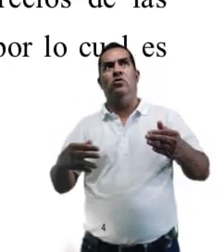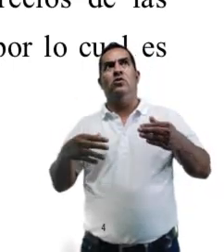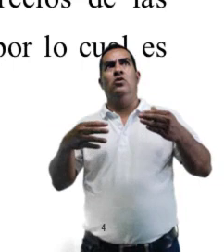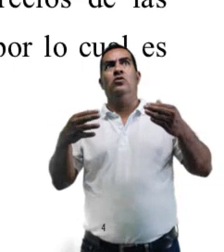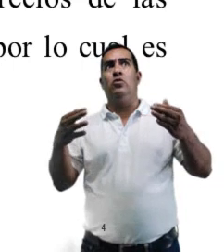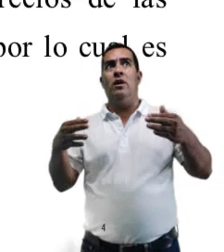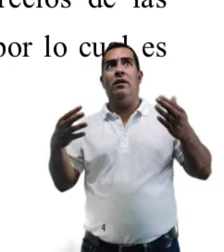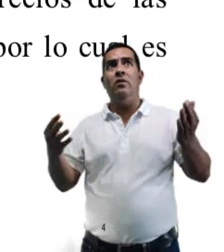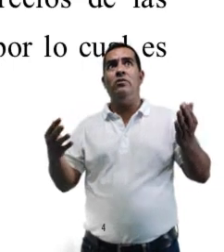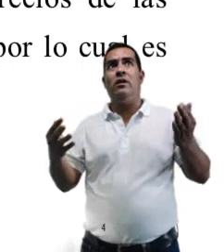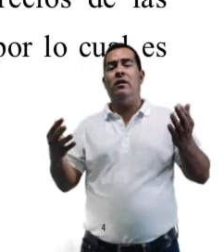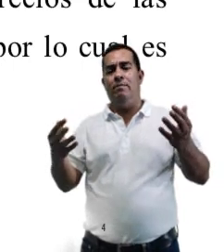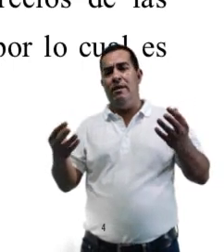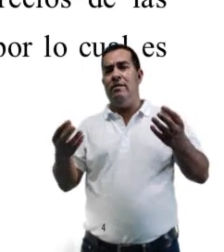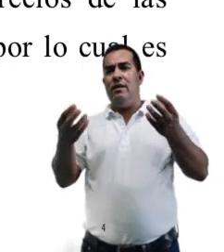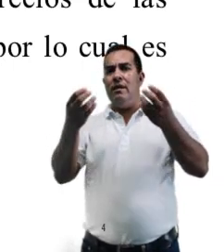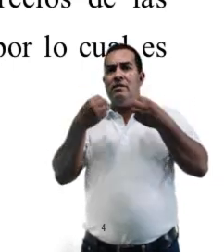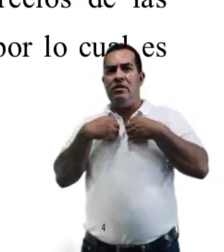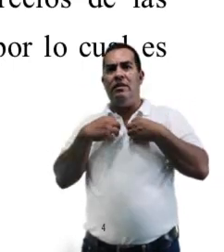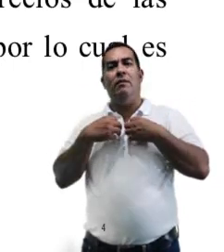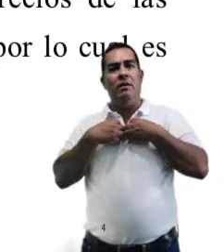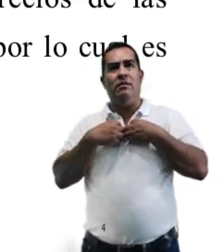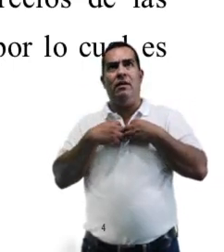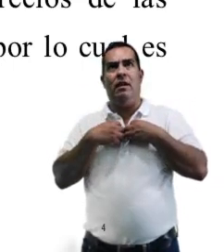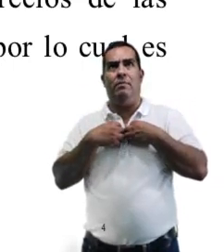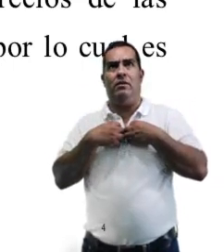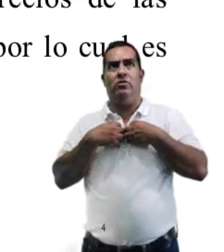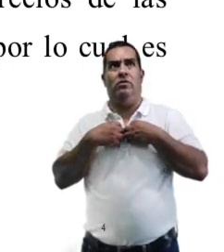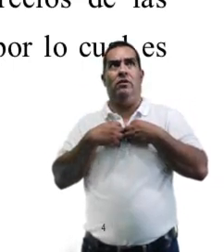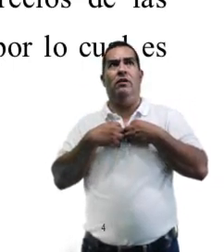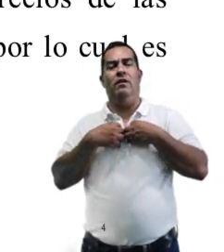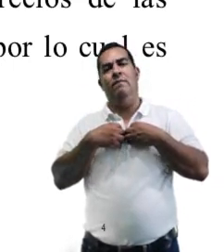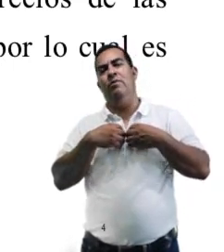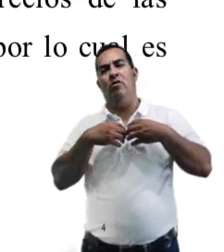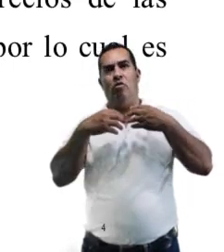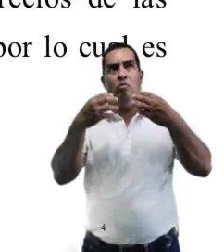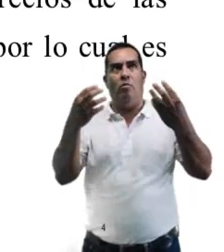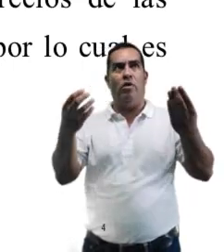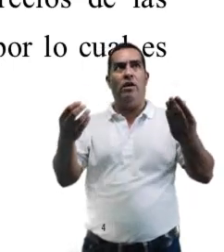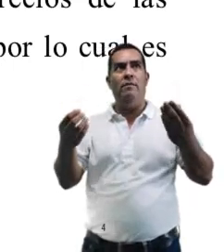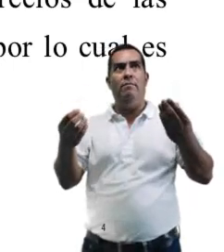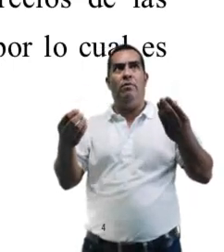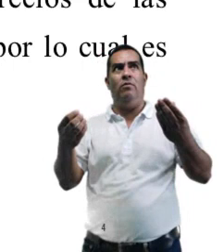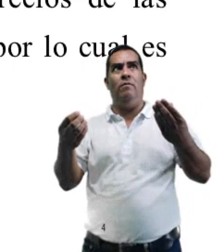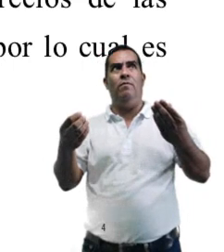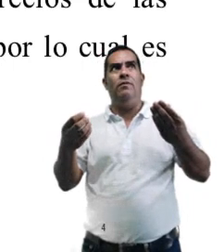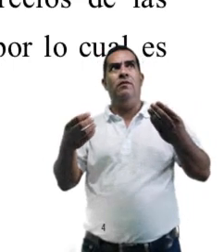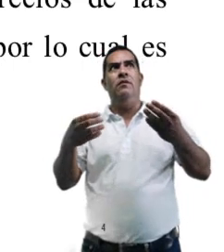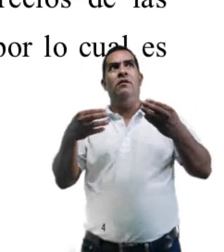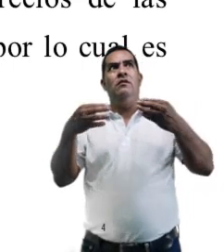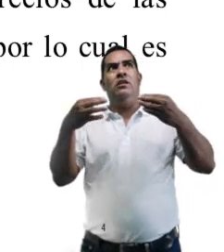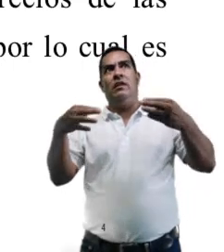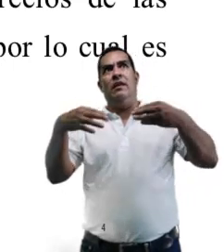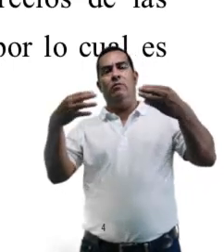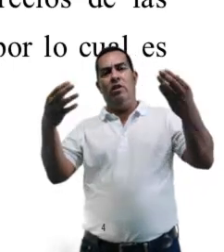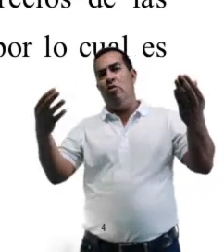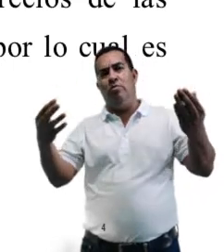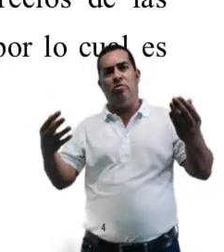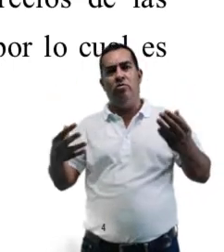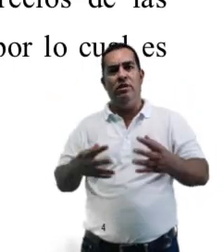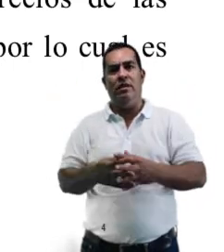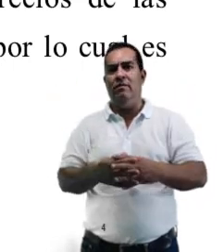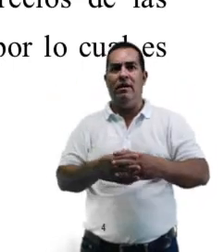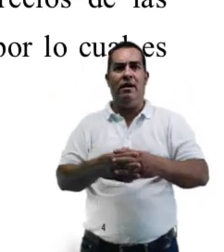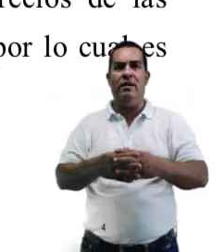intrínsecos? Son aquellos que dependen estrictamente de la persona. Como por ejemplo, si tenemos